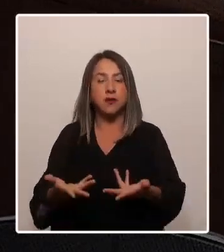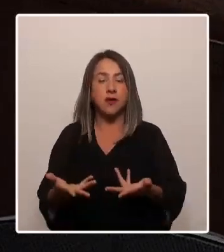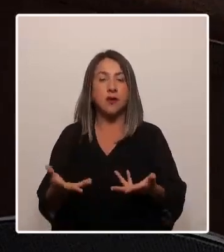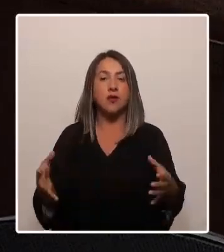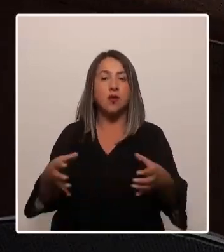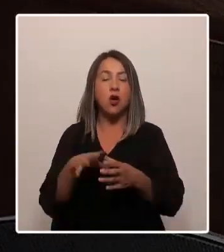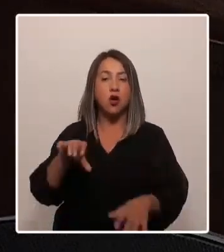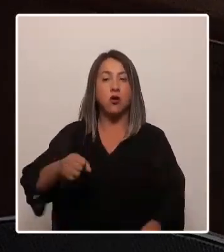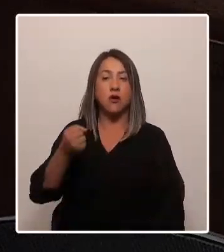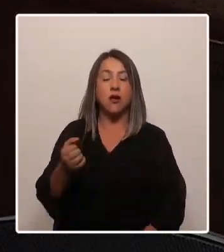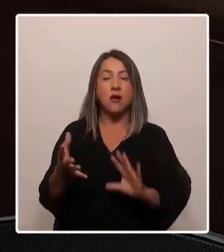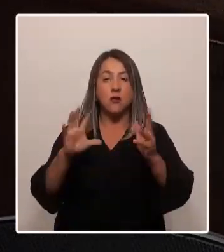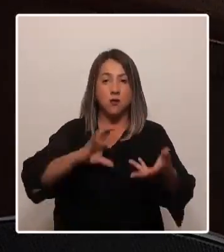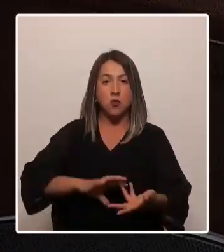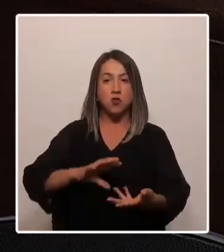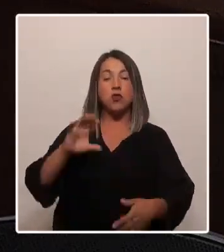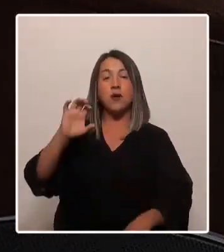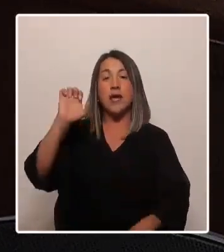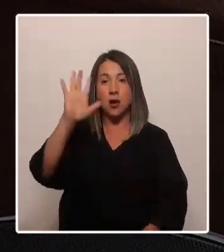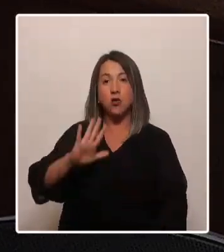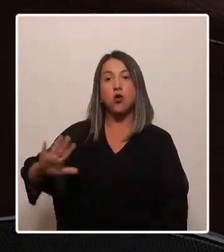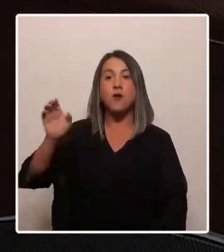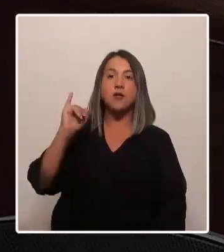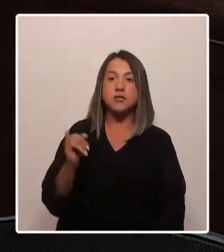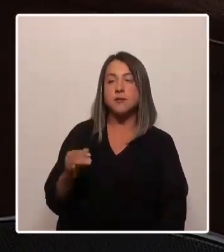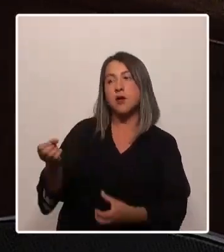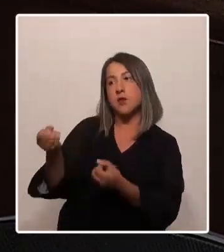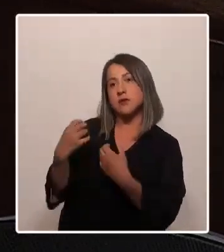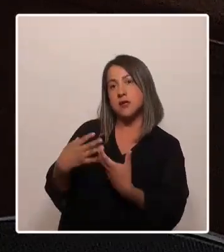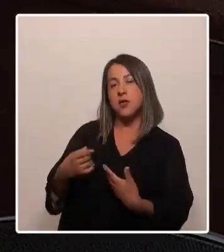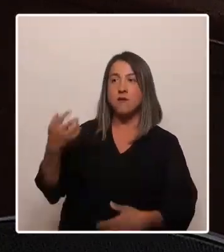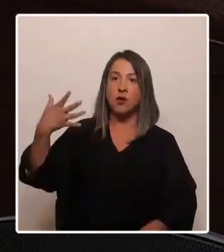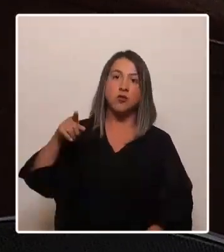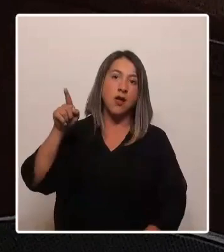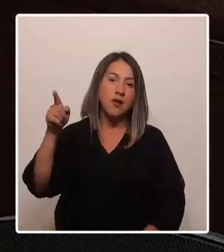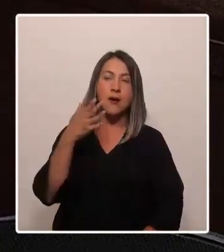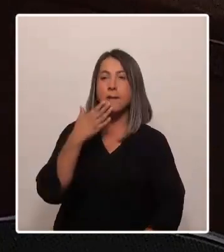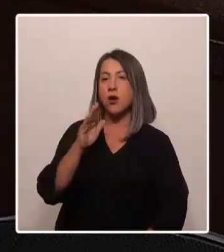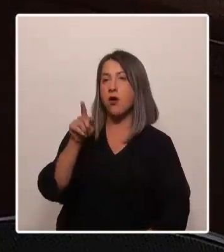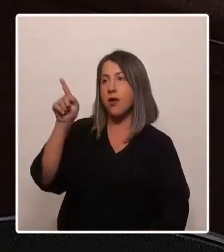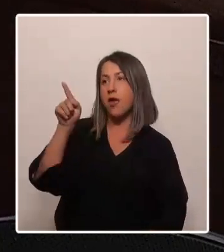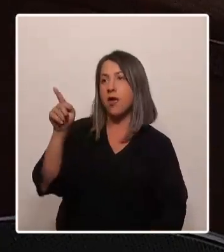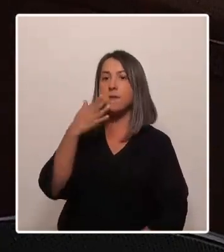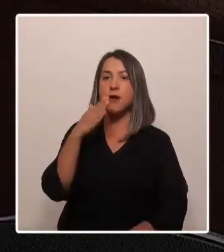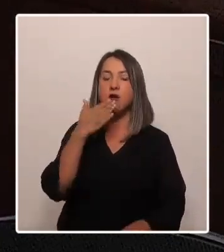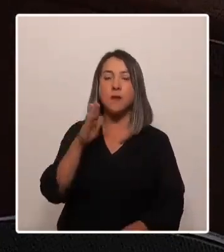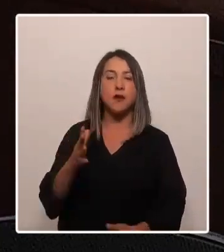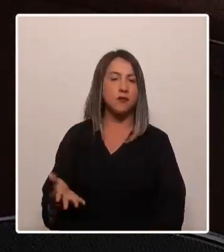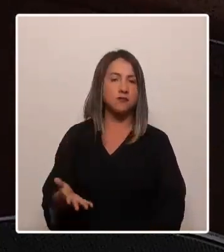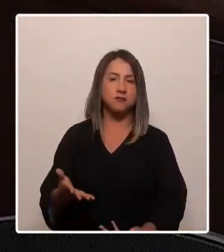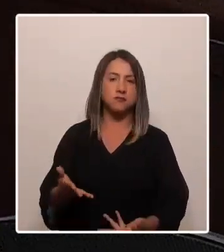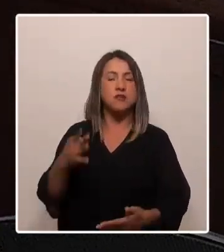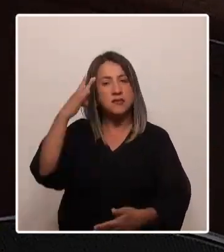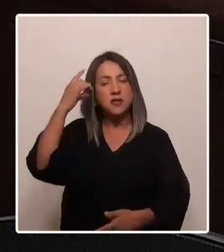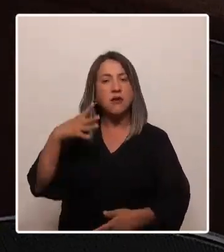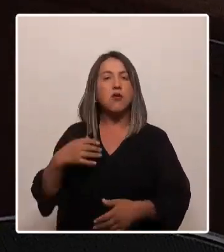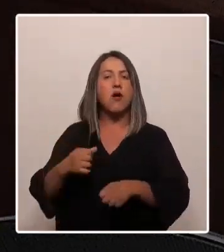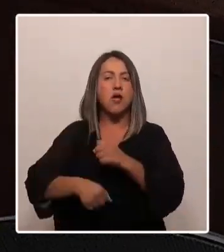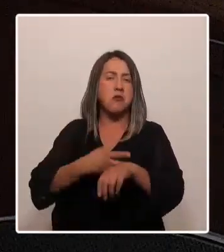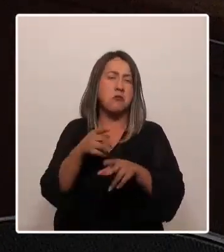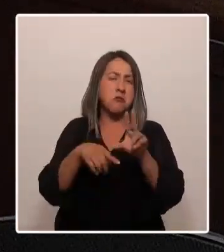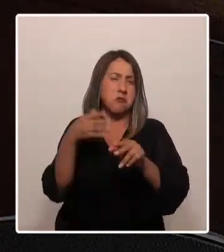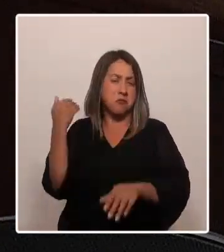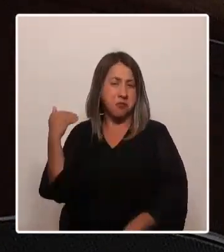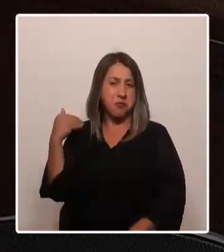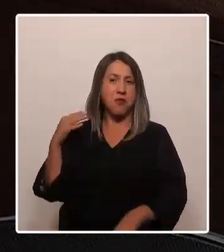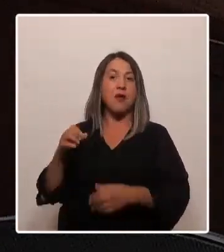el occidental europeo, que siempre nos han enseñado que es lo valioso, lo ejemplar, y los saberes ancestrales, los reconocidos como los otros, los subalternos,